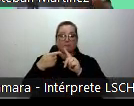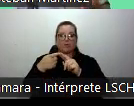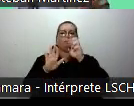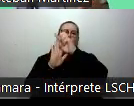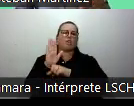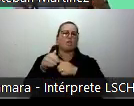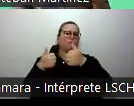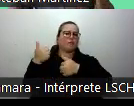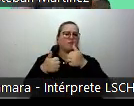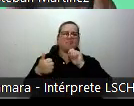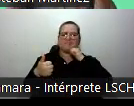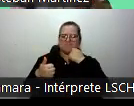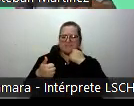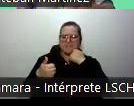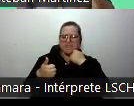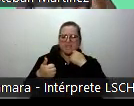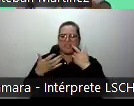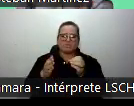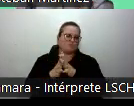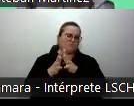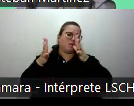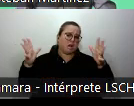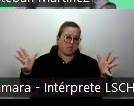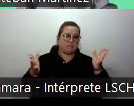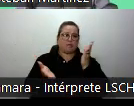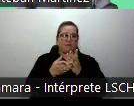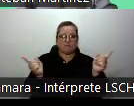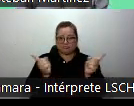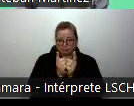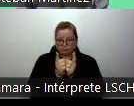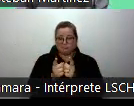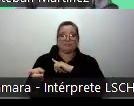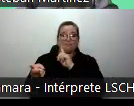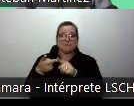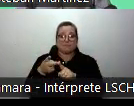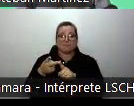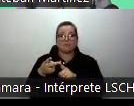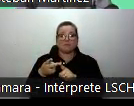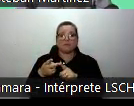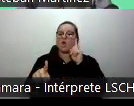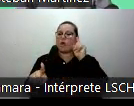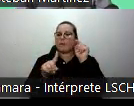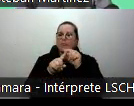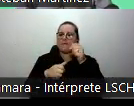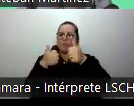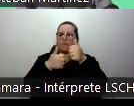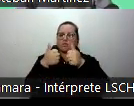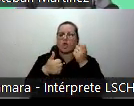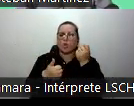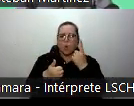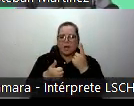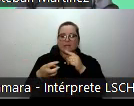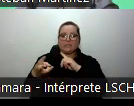proyecto profesional una definición que puede ser super amplia pero que tenemos que agotar vamos a plantear ciertos objetivos profesionales